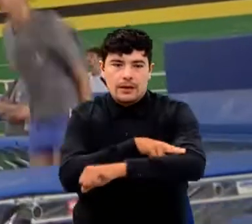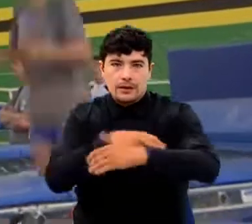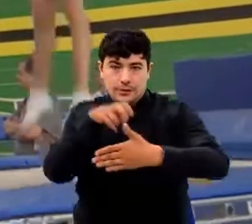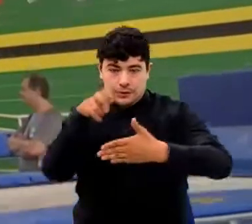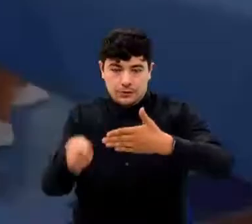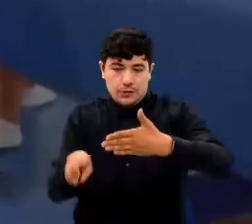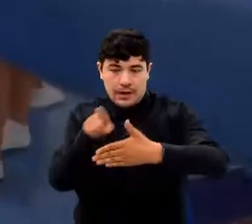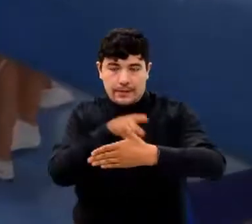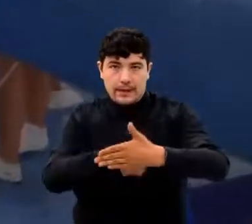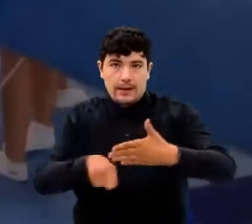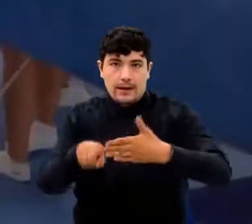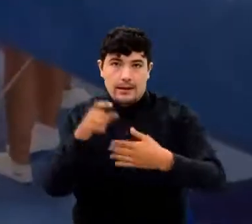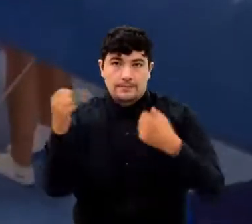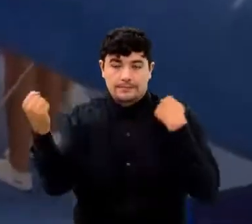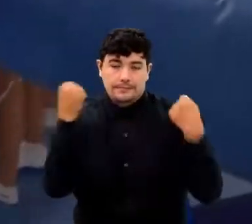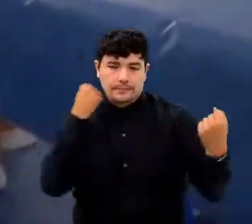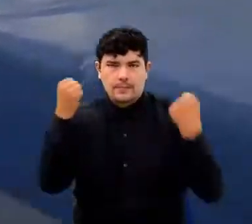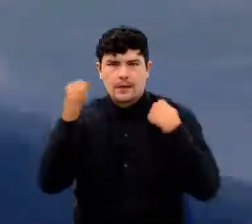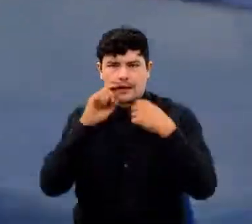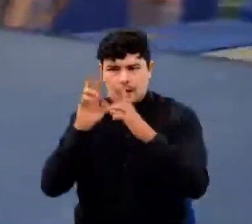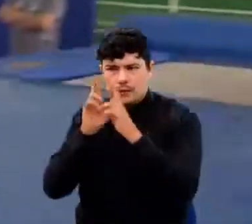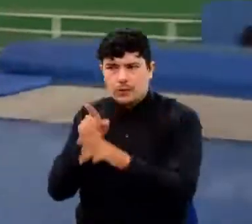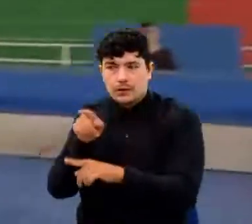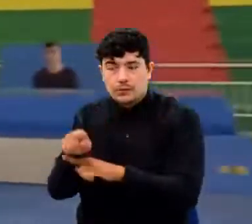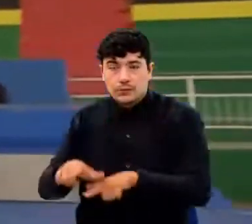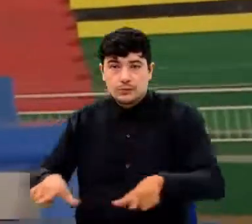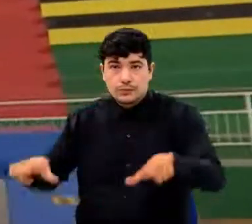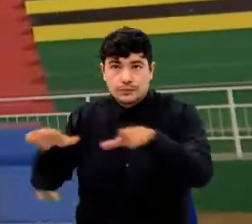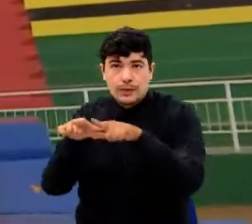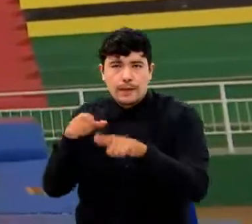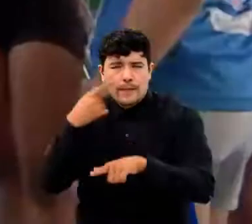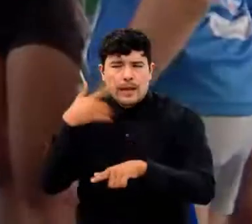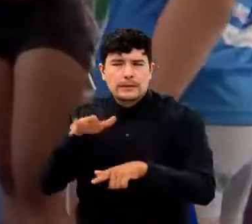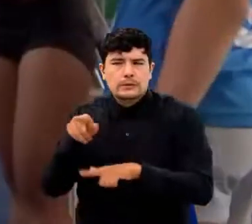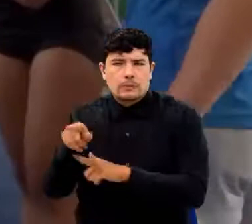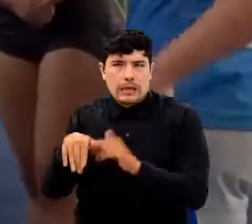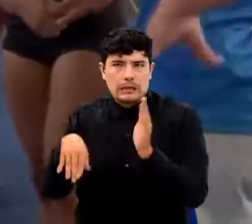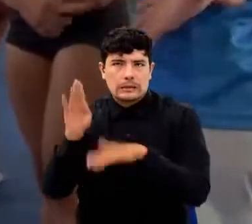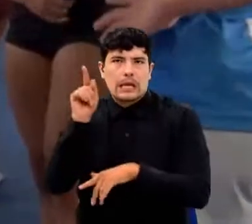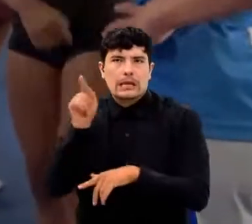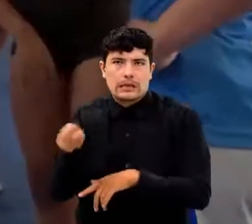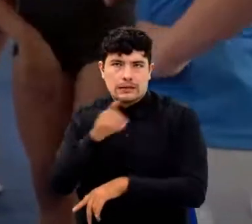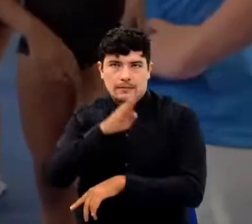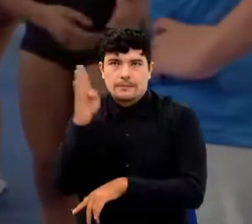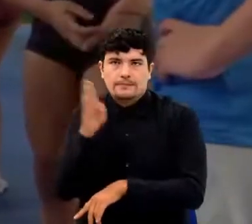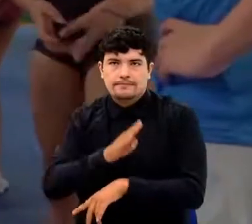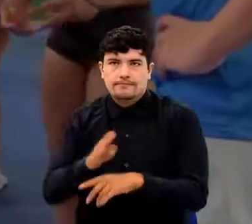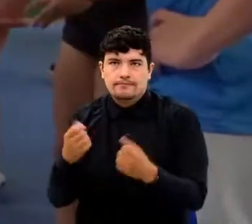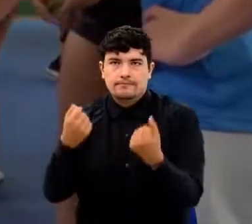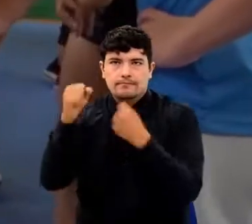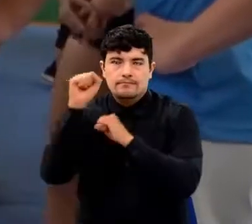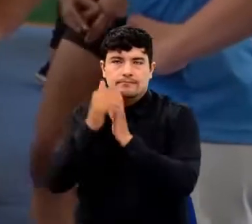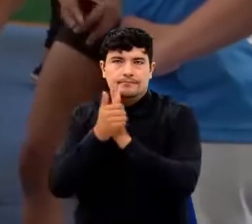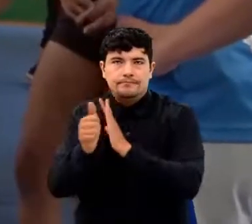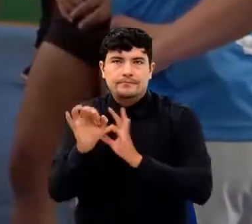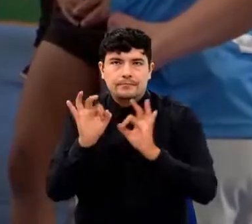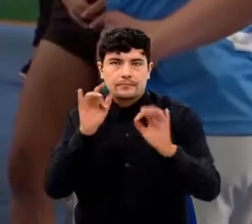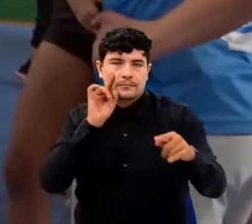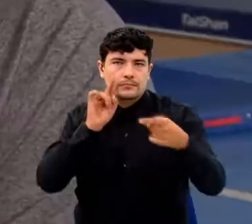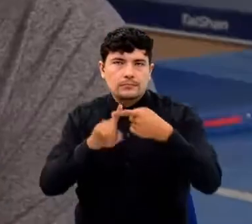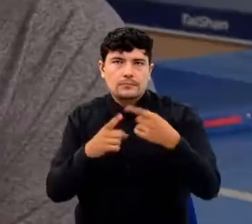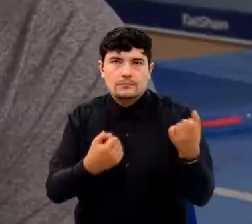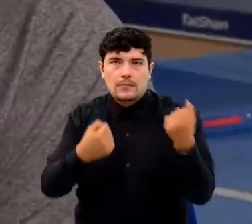a partir de mañana. Una de ellas, y quizá la favorita a llevarse el título, es la selección de Brasil. Buscar las medallas,